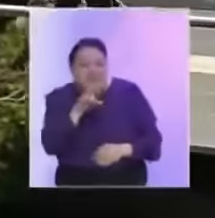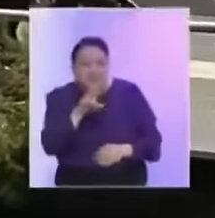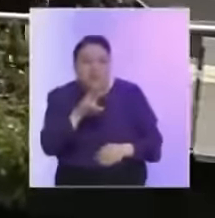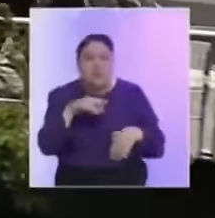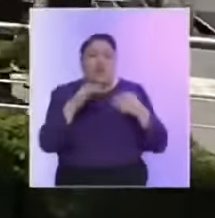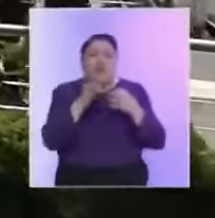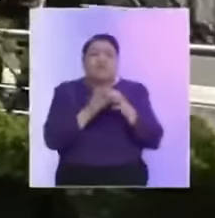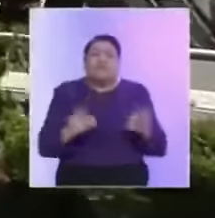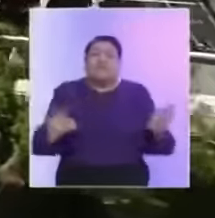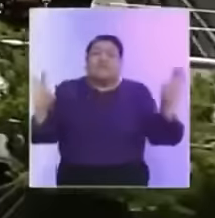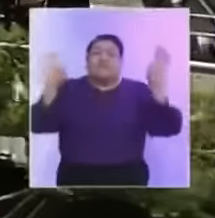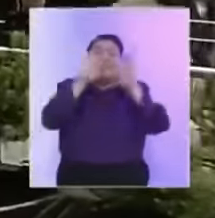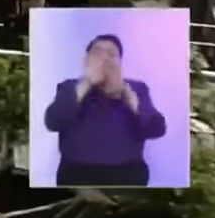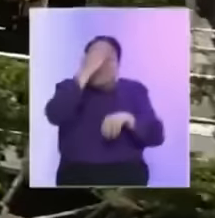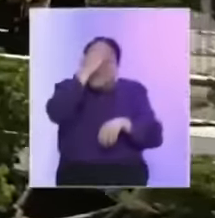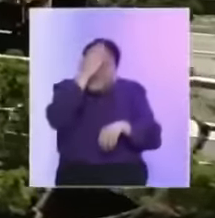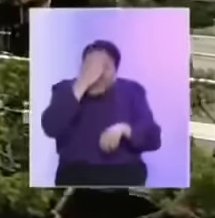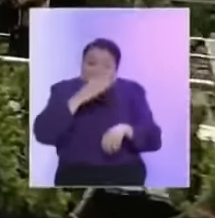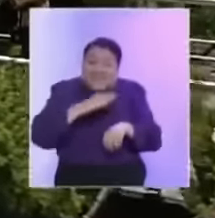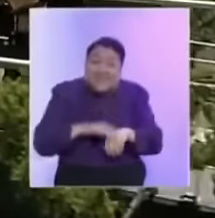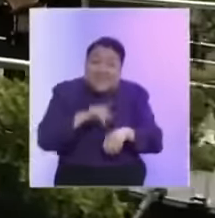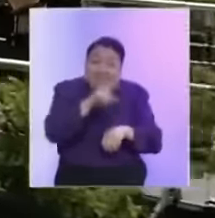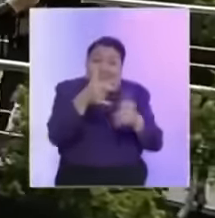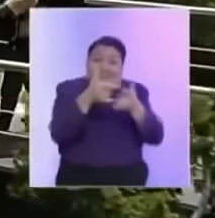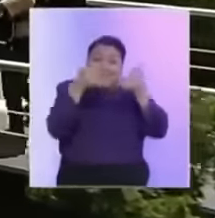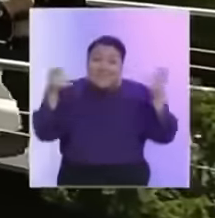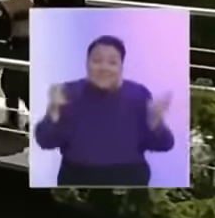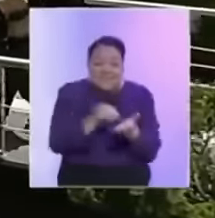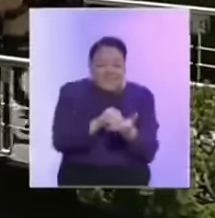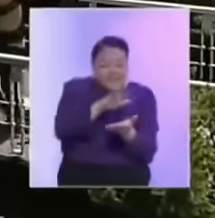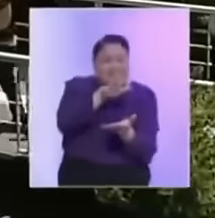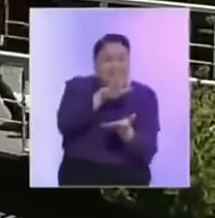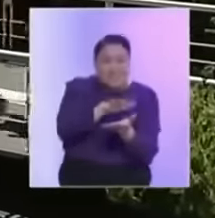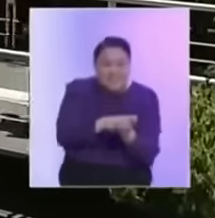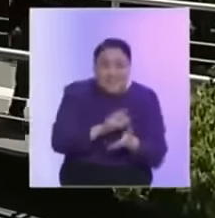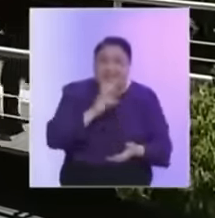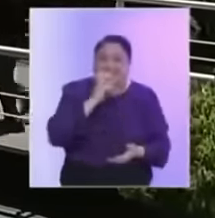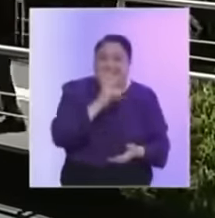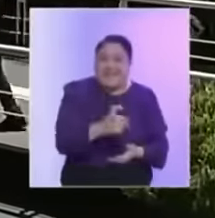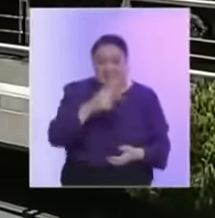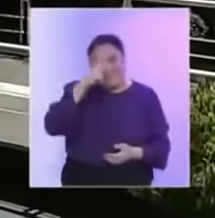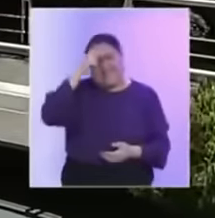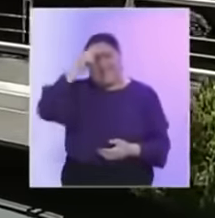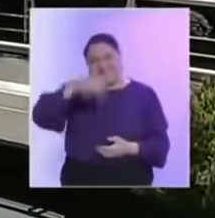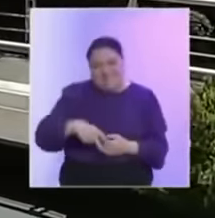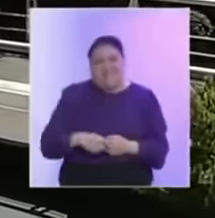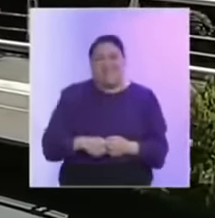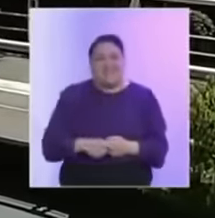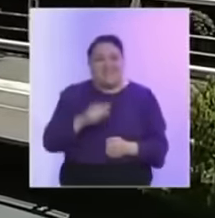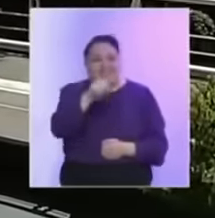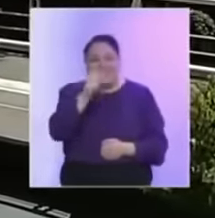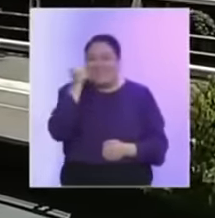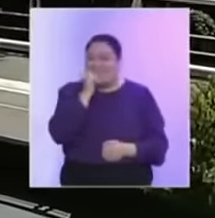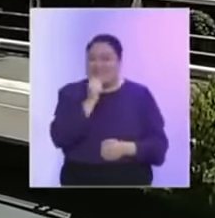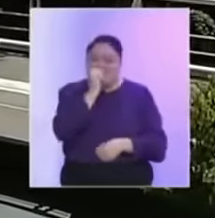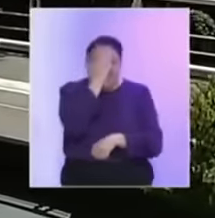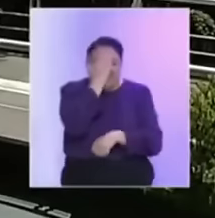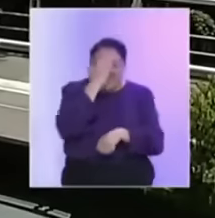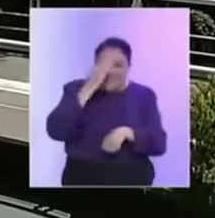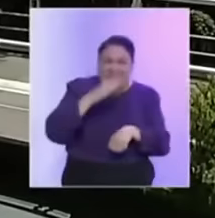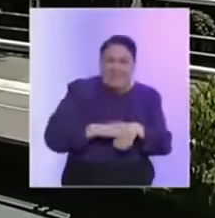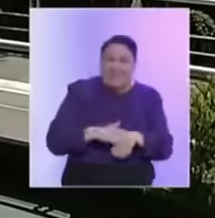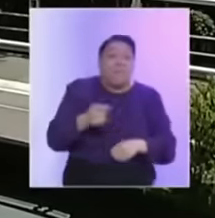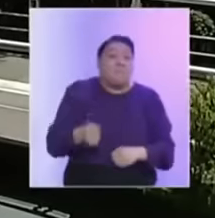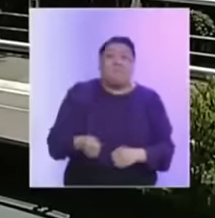agosto es un día que quedará marcado en la historia de todo el pueblo de México, pero particularmente de las